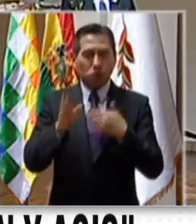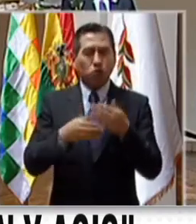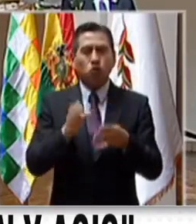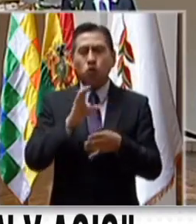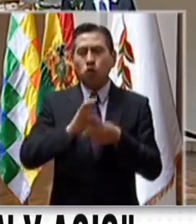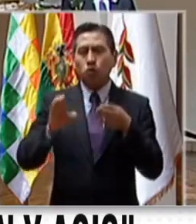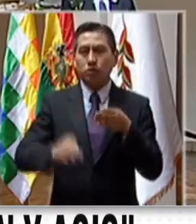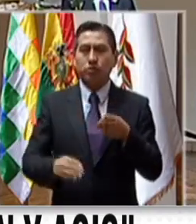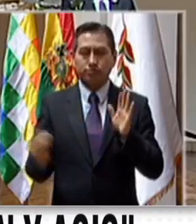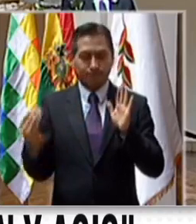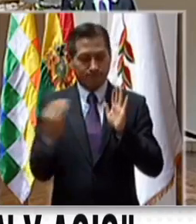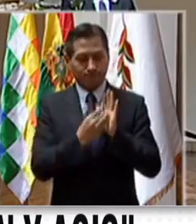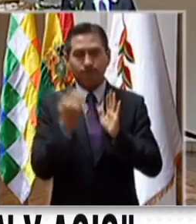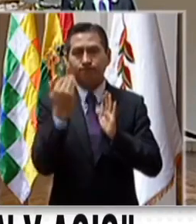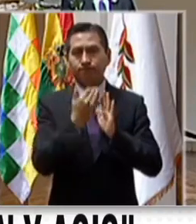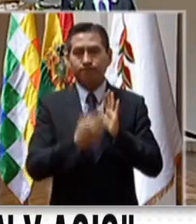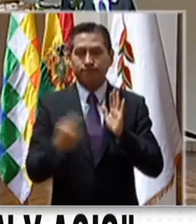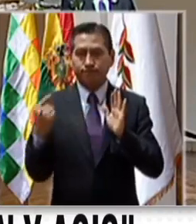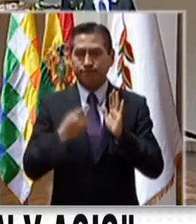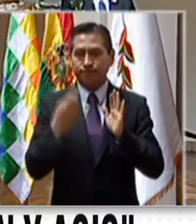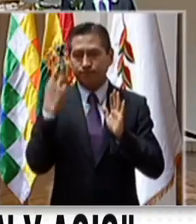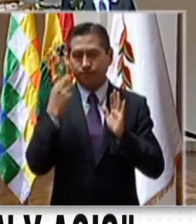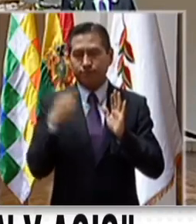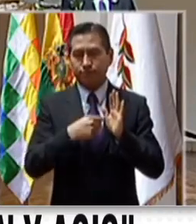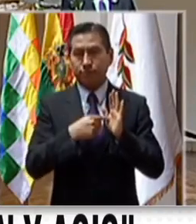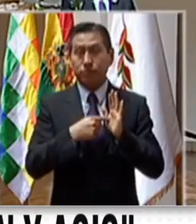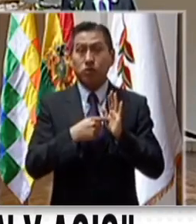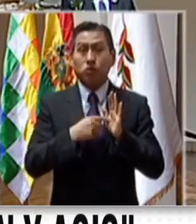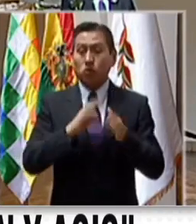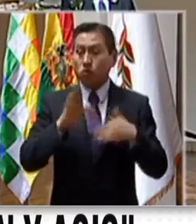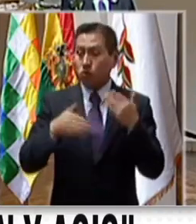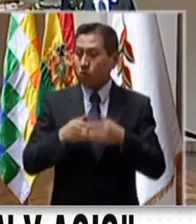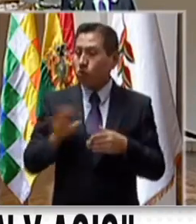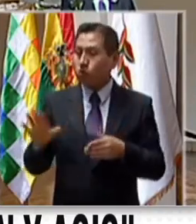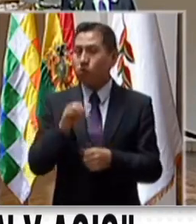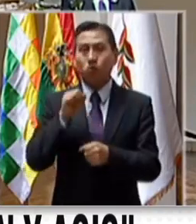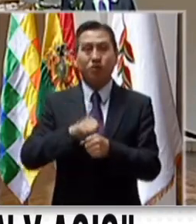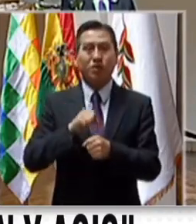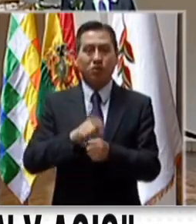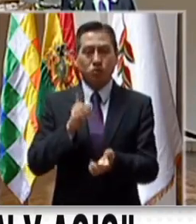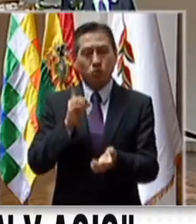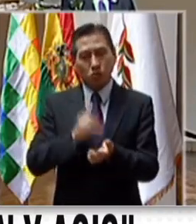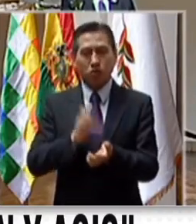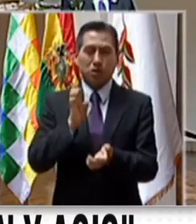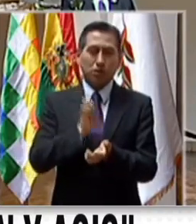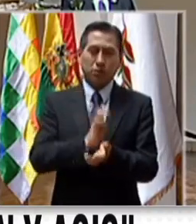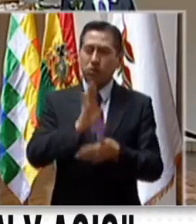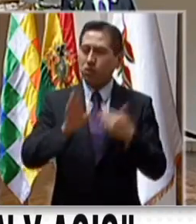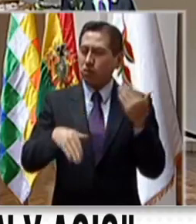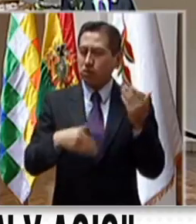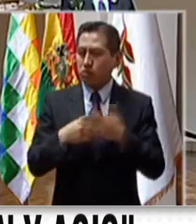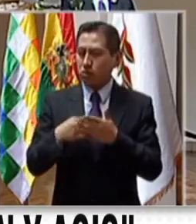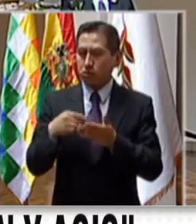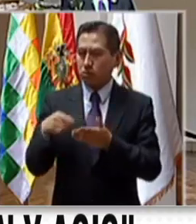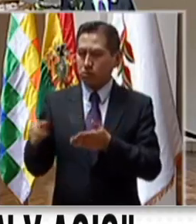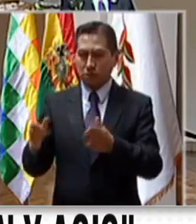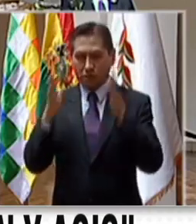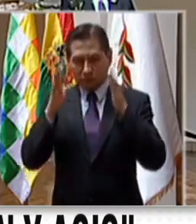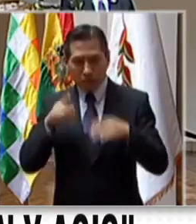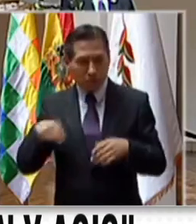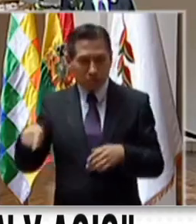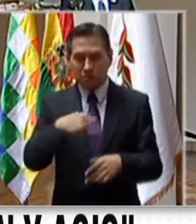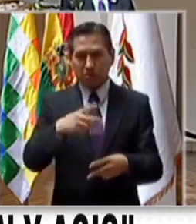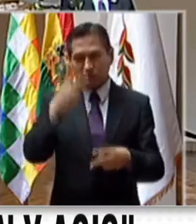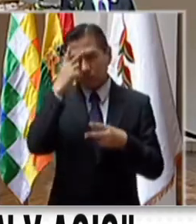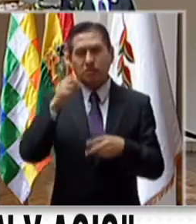está previsto, y hemos dispuesto a todo el personal médico capacitado para la atención de este tipo de